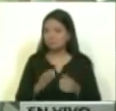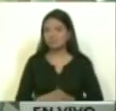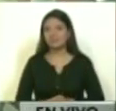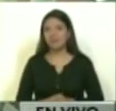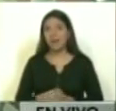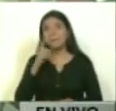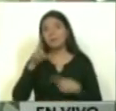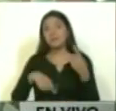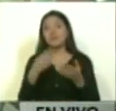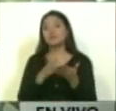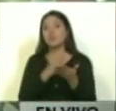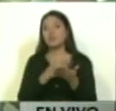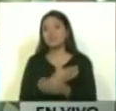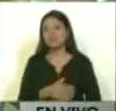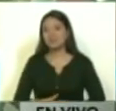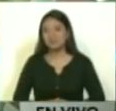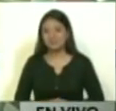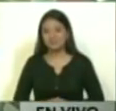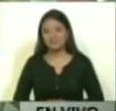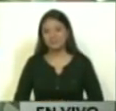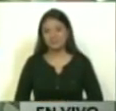próximo libro.